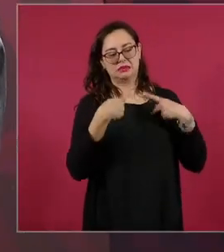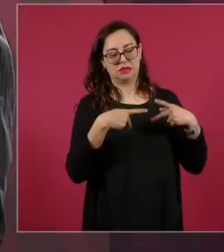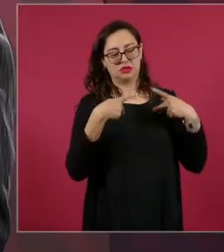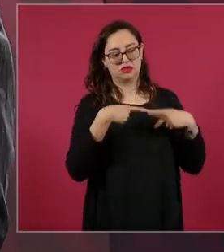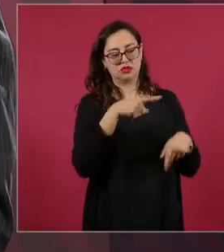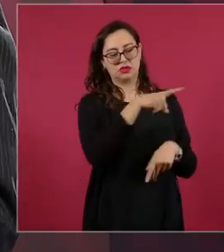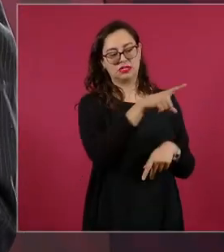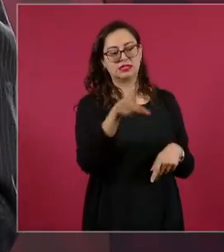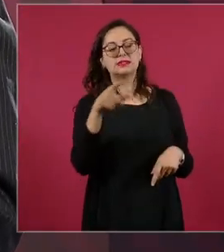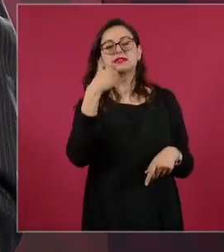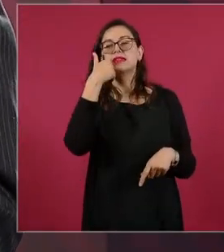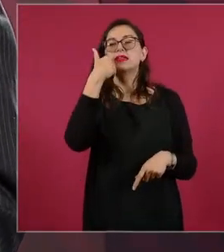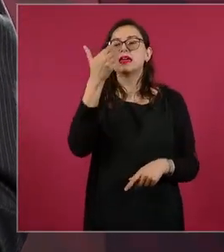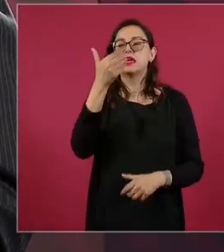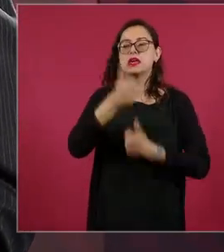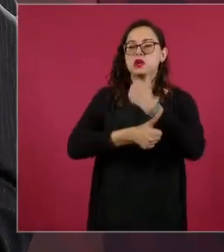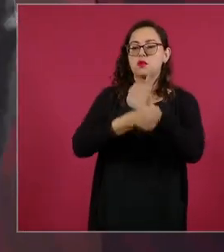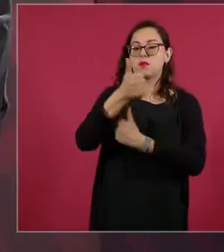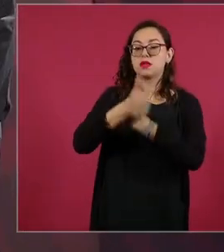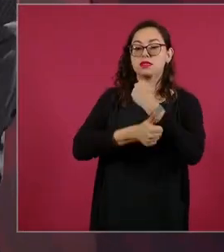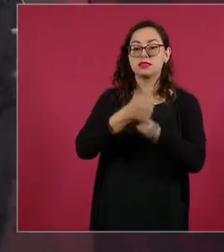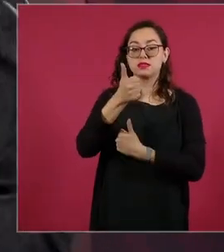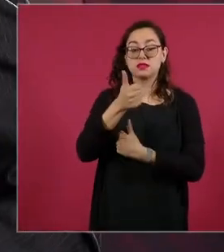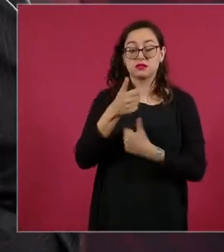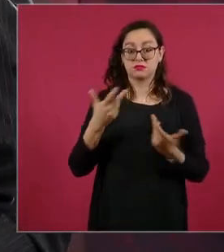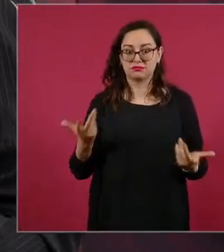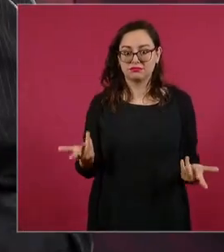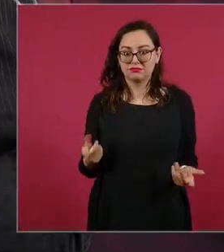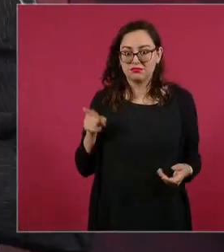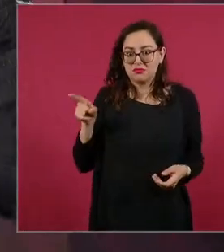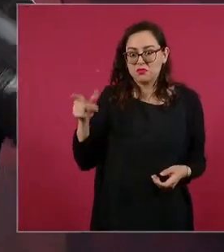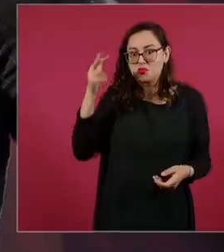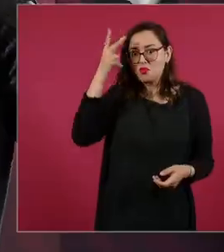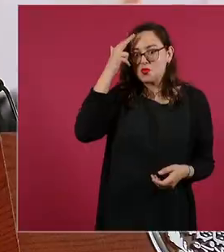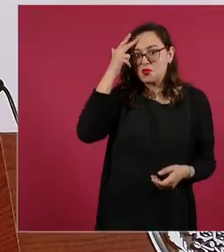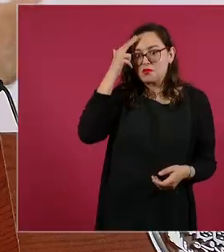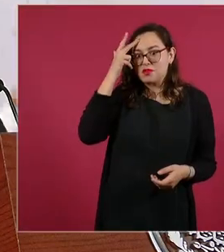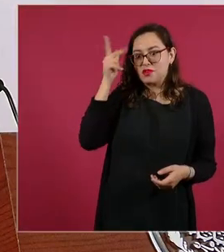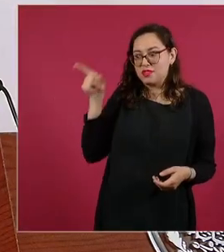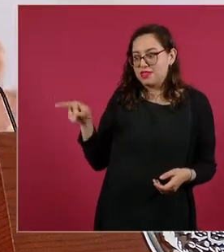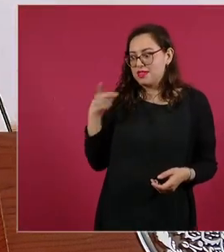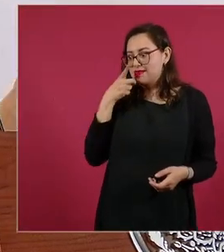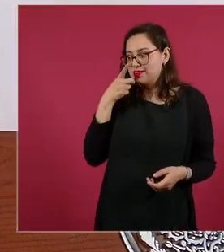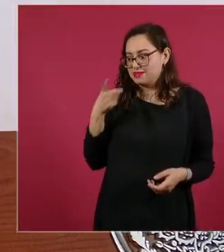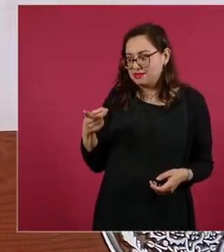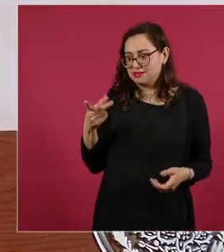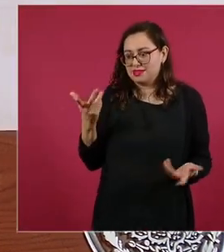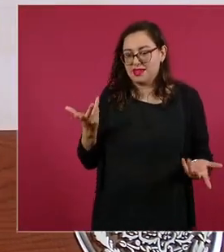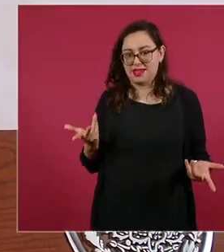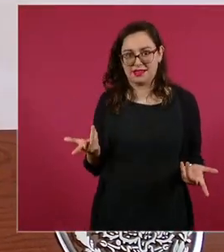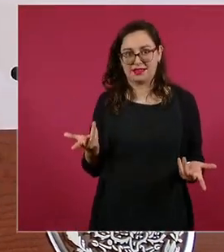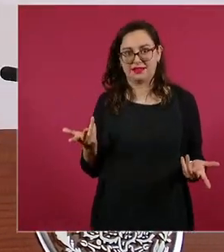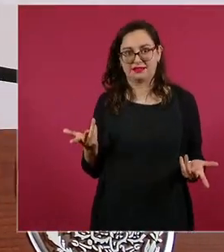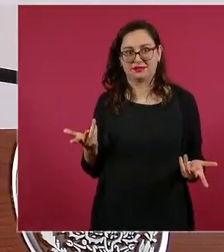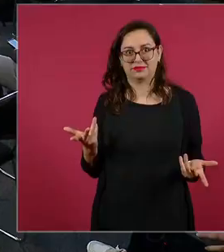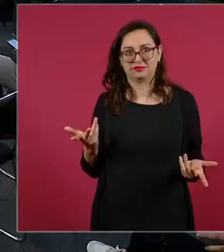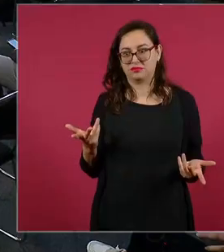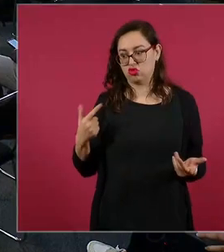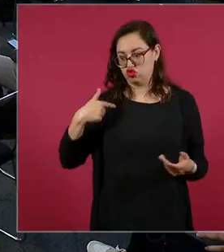acababa de llegar con la bandera de la no reelección no podía a la primera